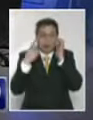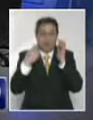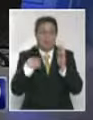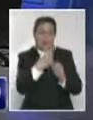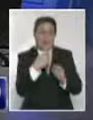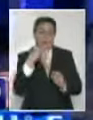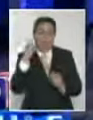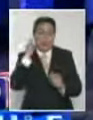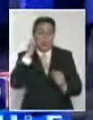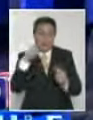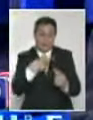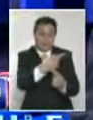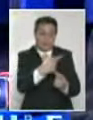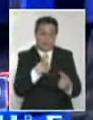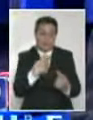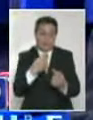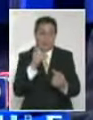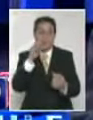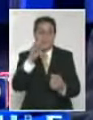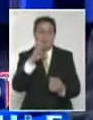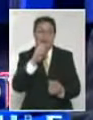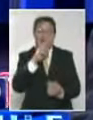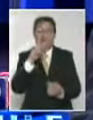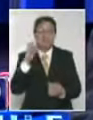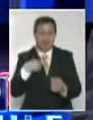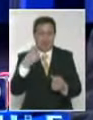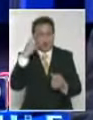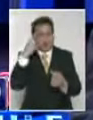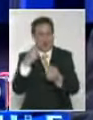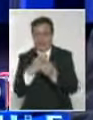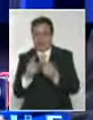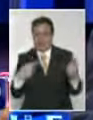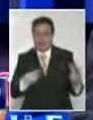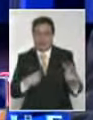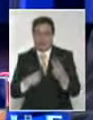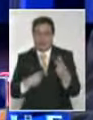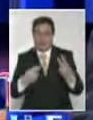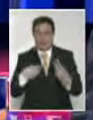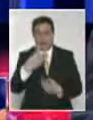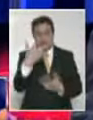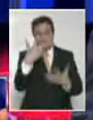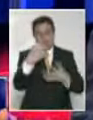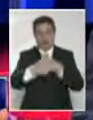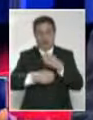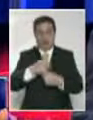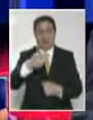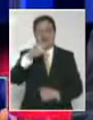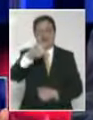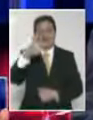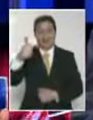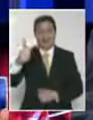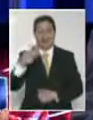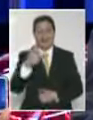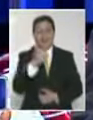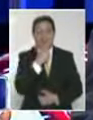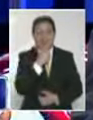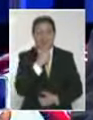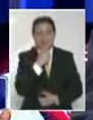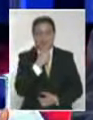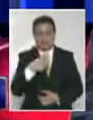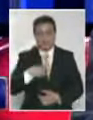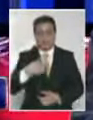de que lo conversamos en los comerciales. Yo fui 8 años dirigente del Colegio Periodista, desde el 83 hasta